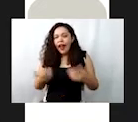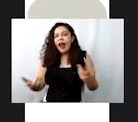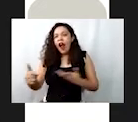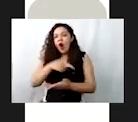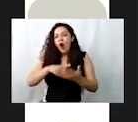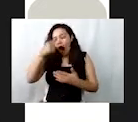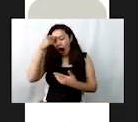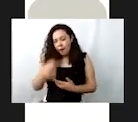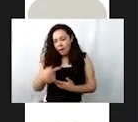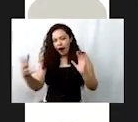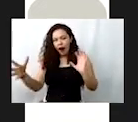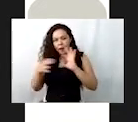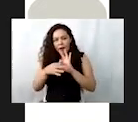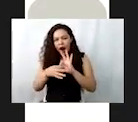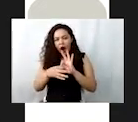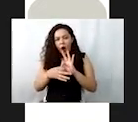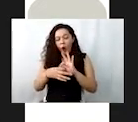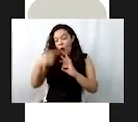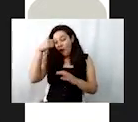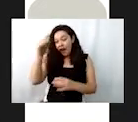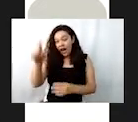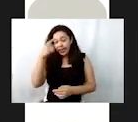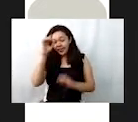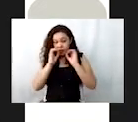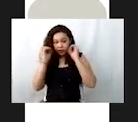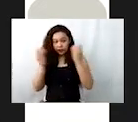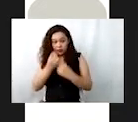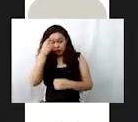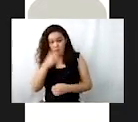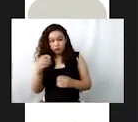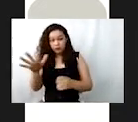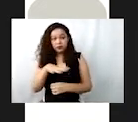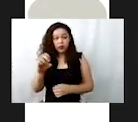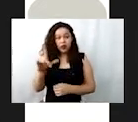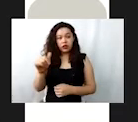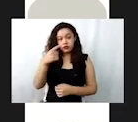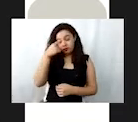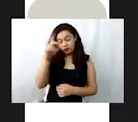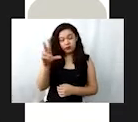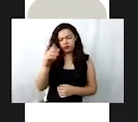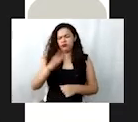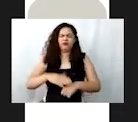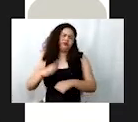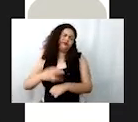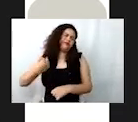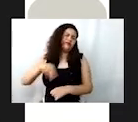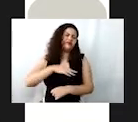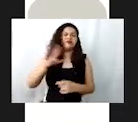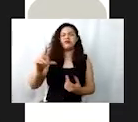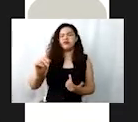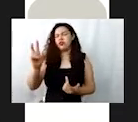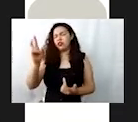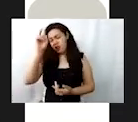Un punto común. No es fácil, las organizaciones de la sociedad civil, más en nuestros países, son